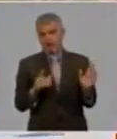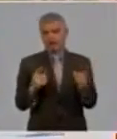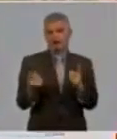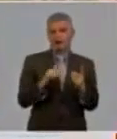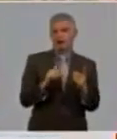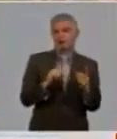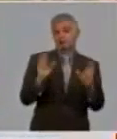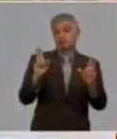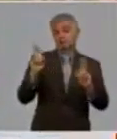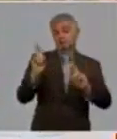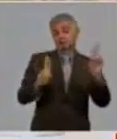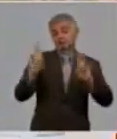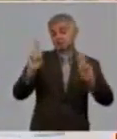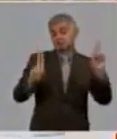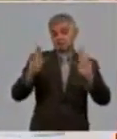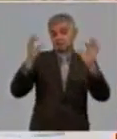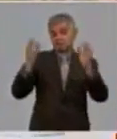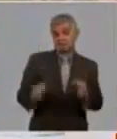medidas que se adoptan